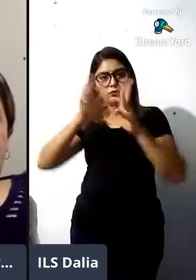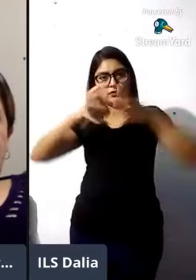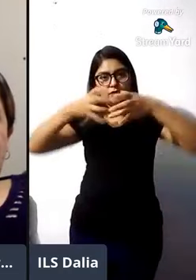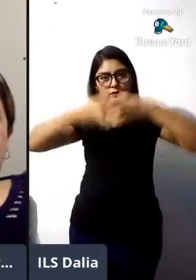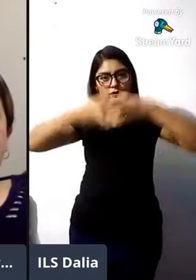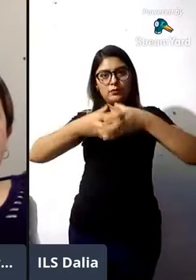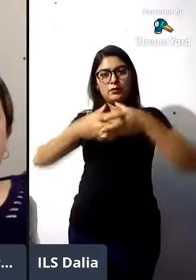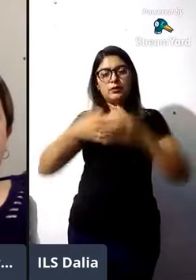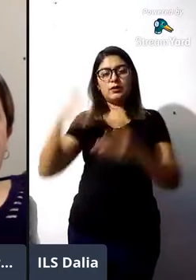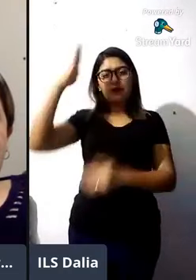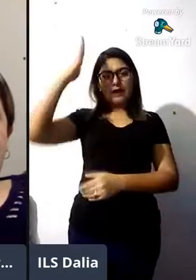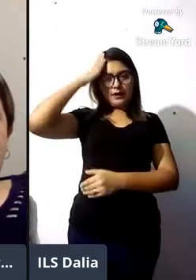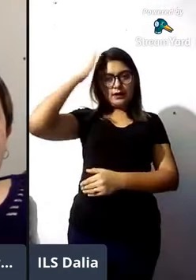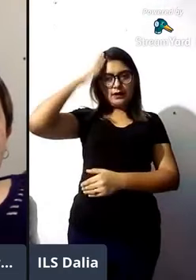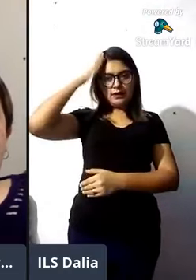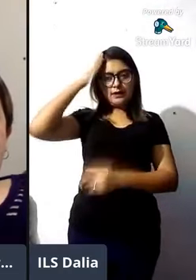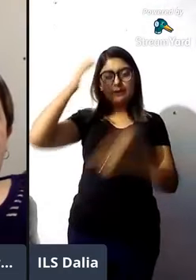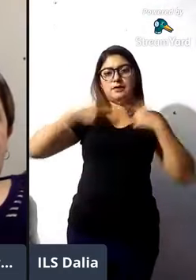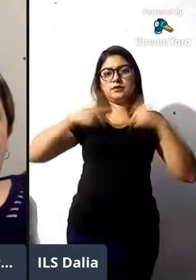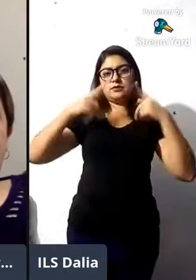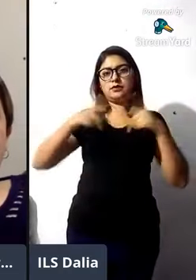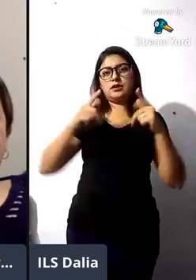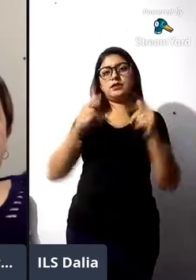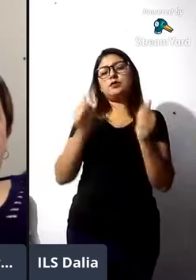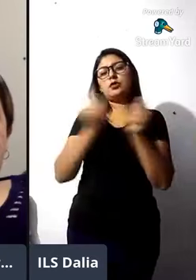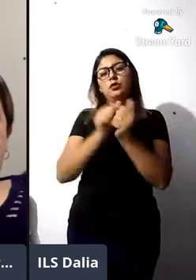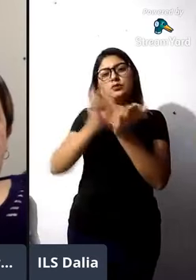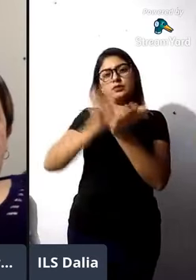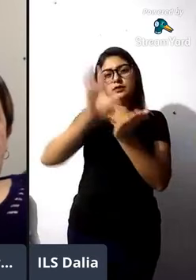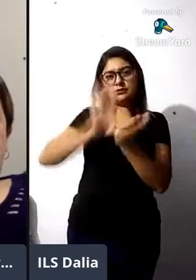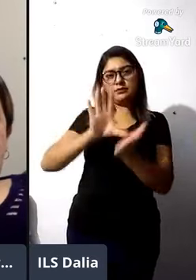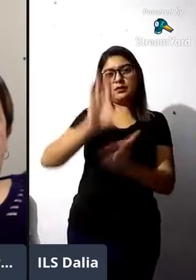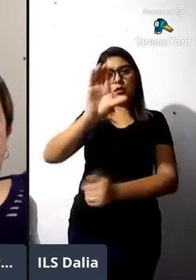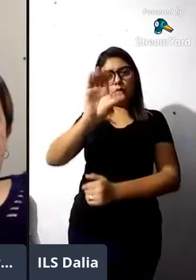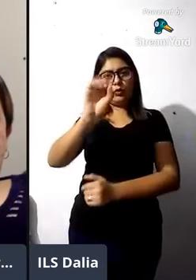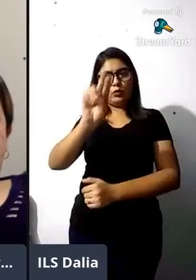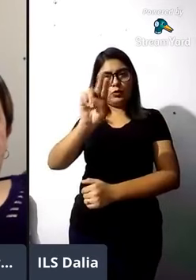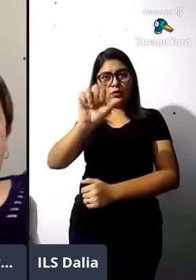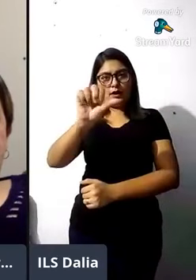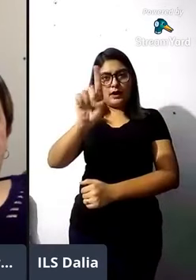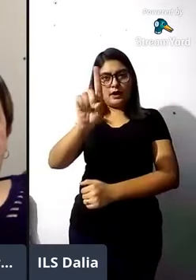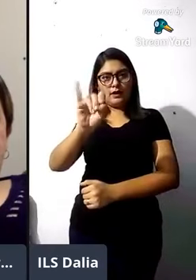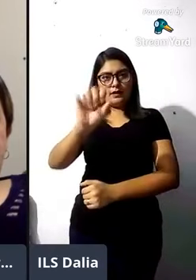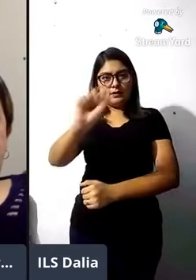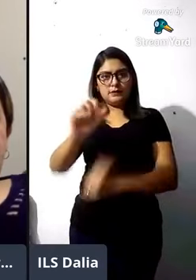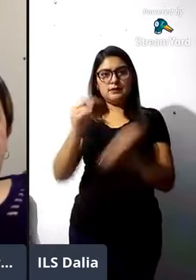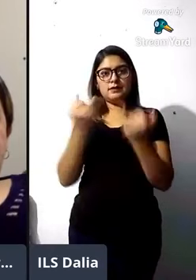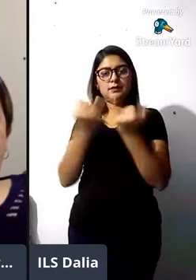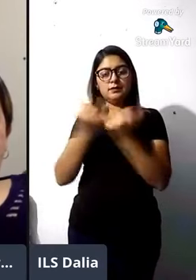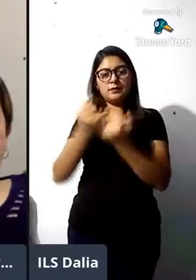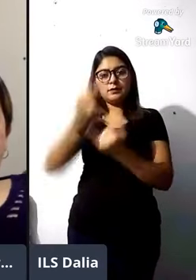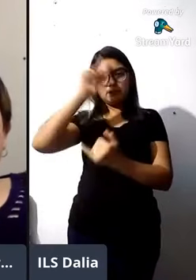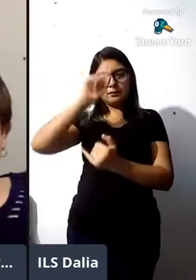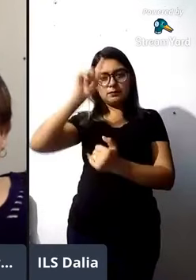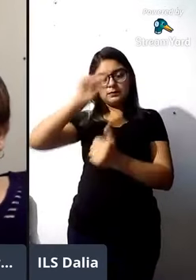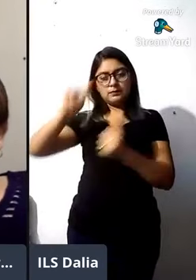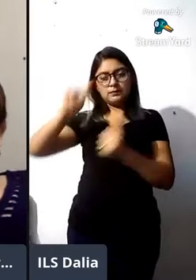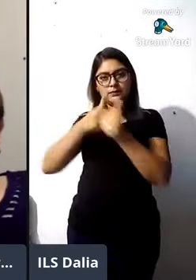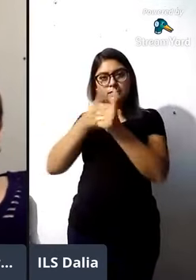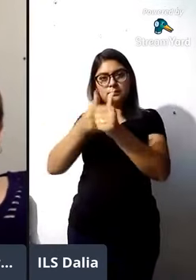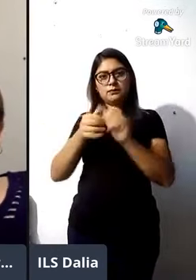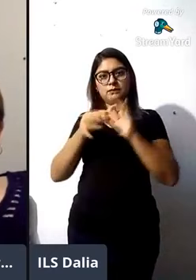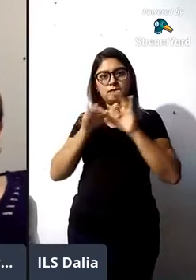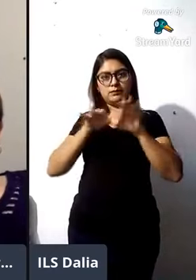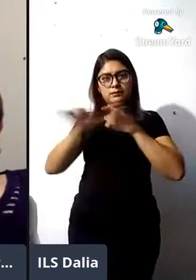de Personas con Discapacidad, CONADIS. Asesor legislativo en el Senado de la República, proponiendo y elaborando diversas